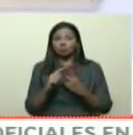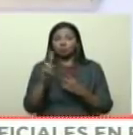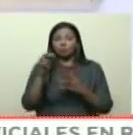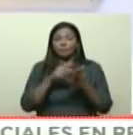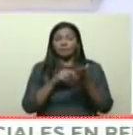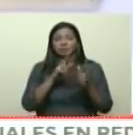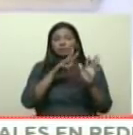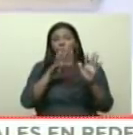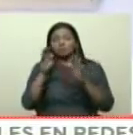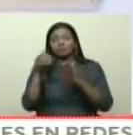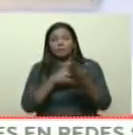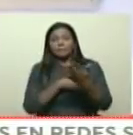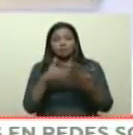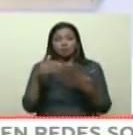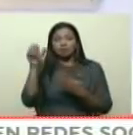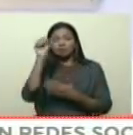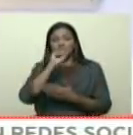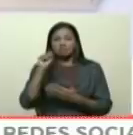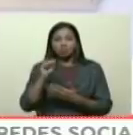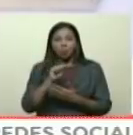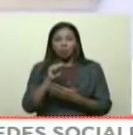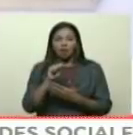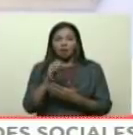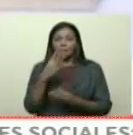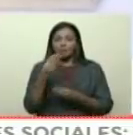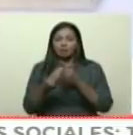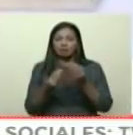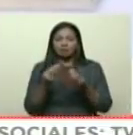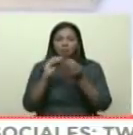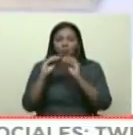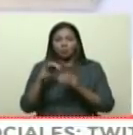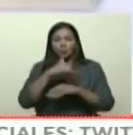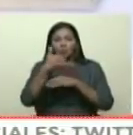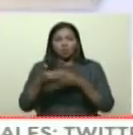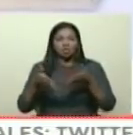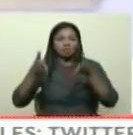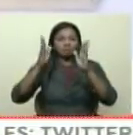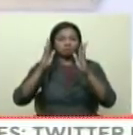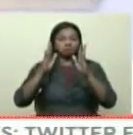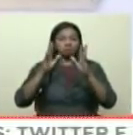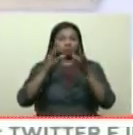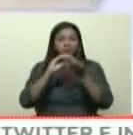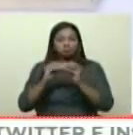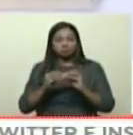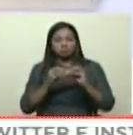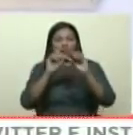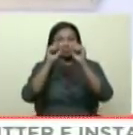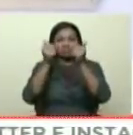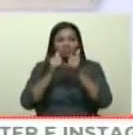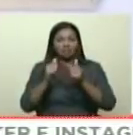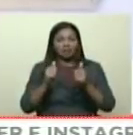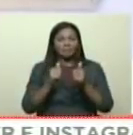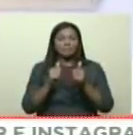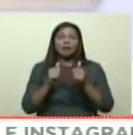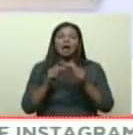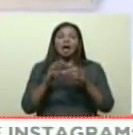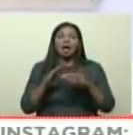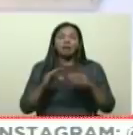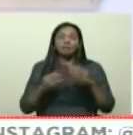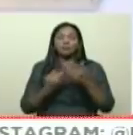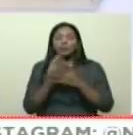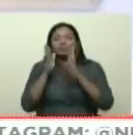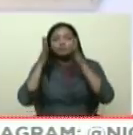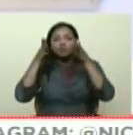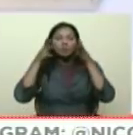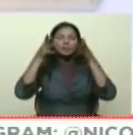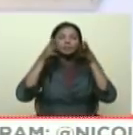2.746 millones de bolívares para el proyecto de recuperación de la infraestructura del sistema de escuelas de arte, centros de formación